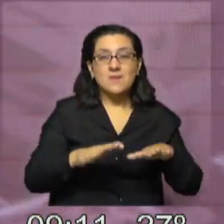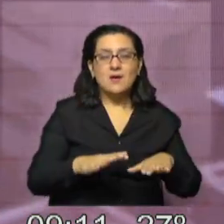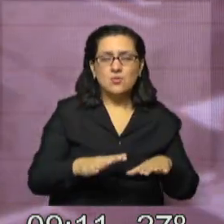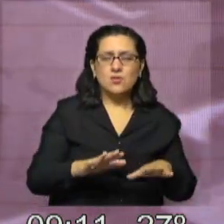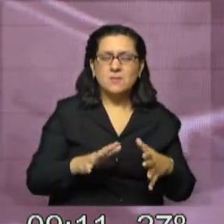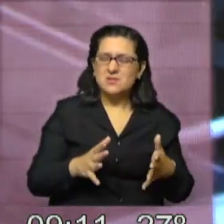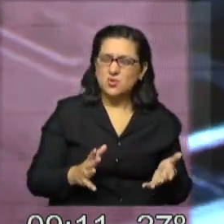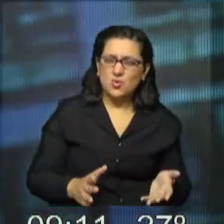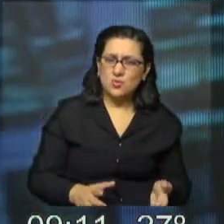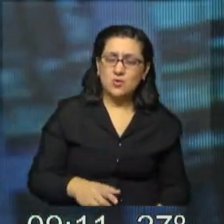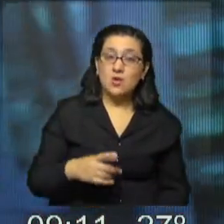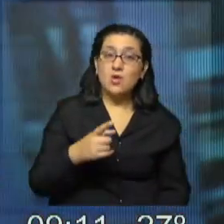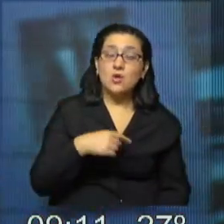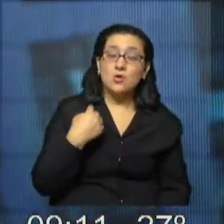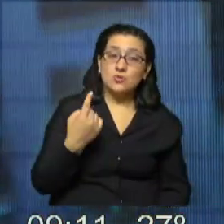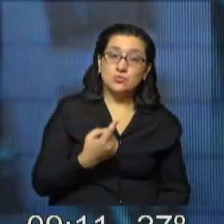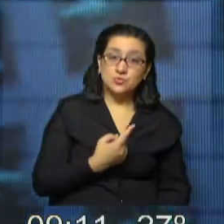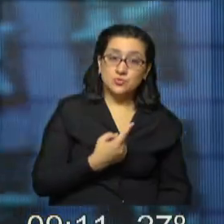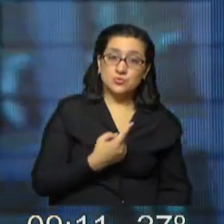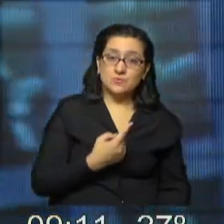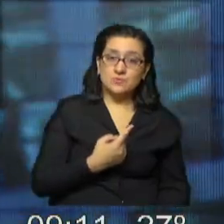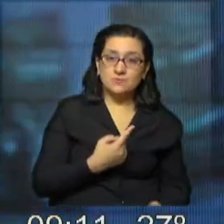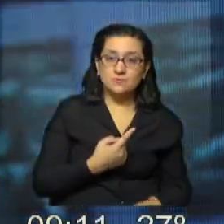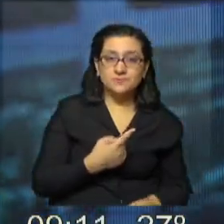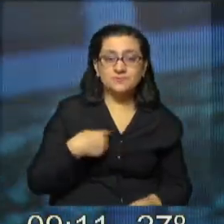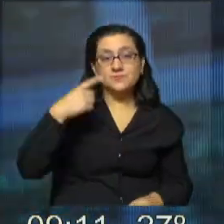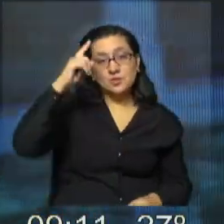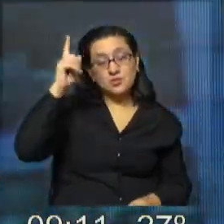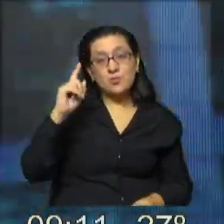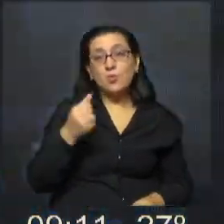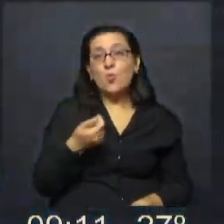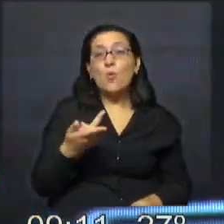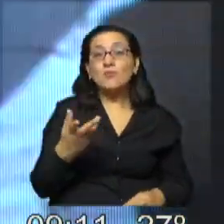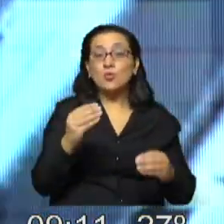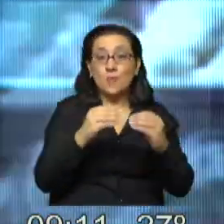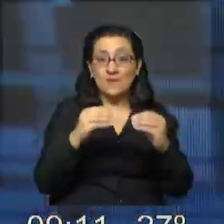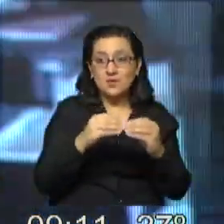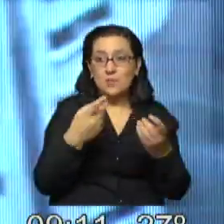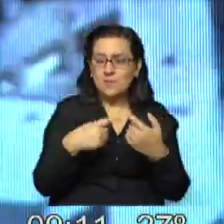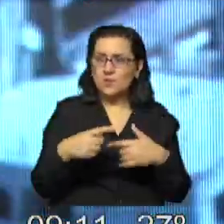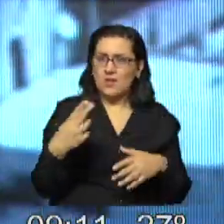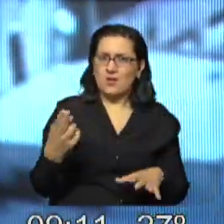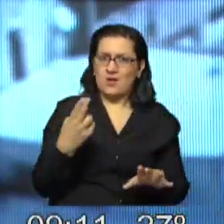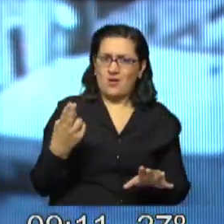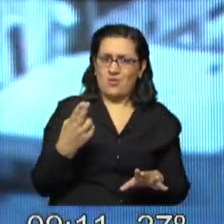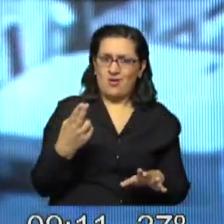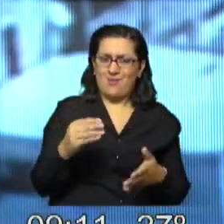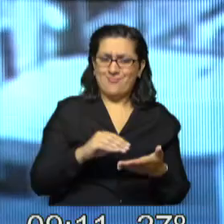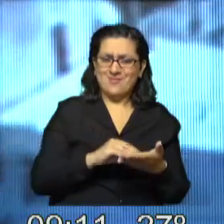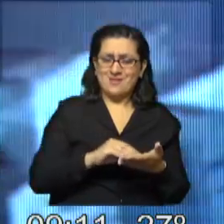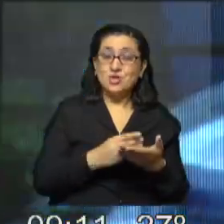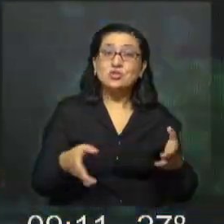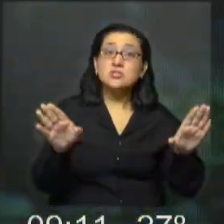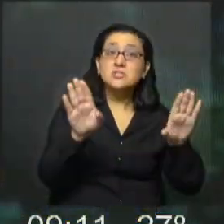qué va a pasar allí. Nosotros vamos a hacer... ¿Y a cuánto se involucra, no? No sabemos a cuántas compañeras y compañeros se involucran, pero una cosa increíble. La administración